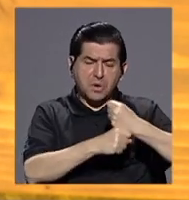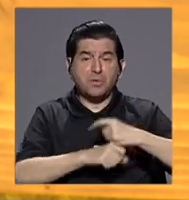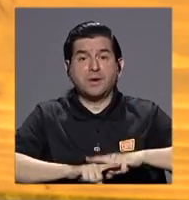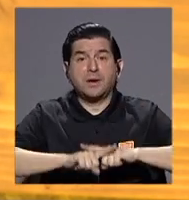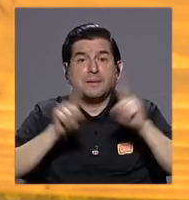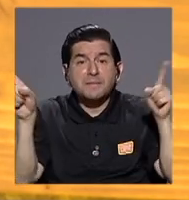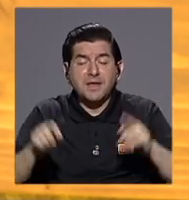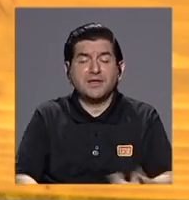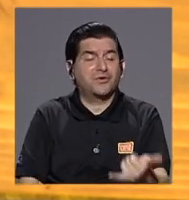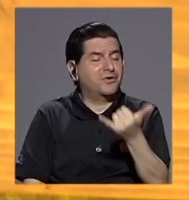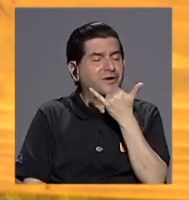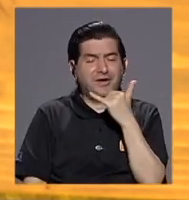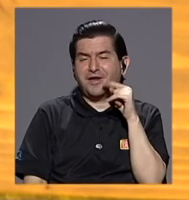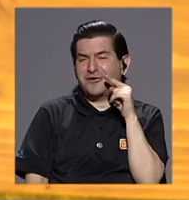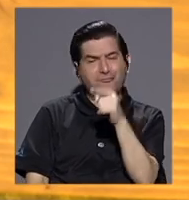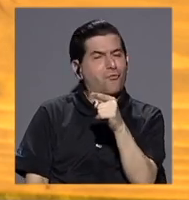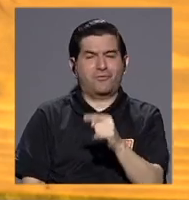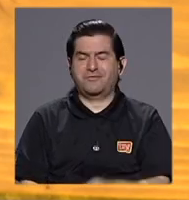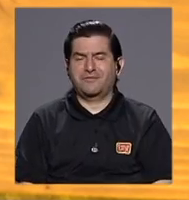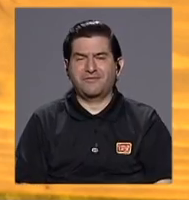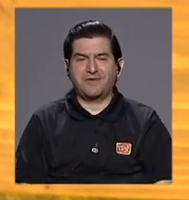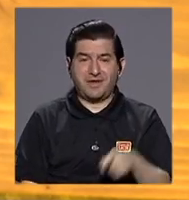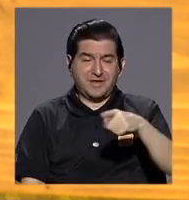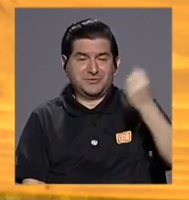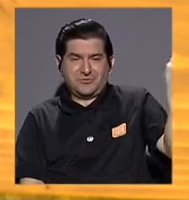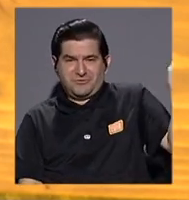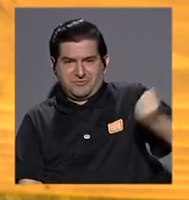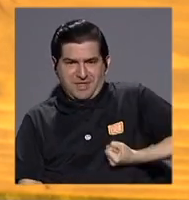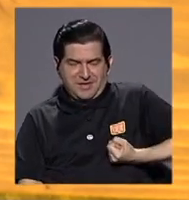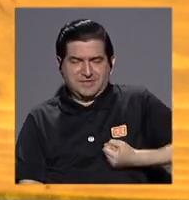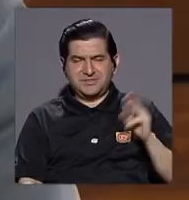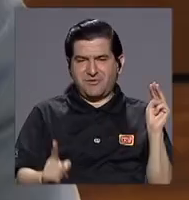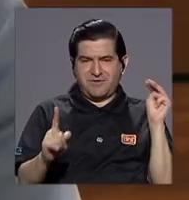Pero es un error porque es una traición a